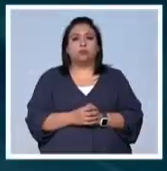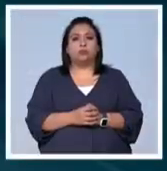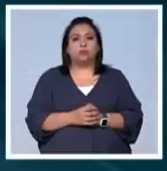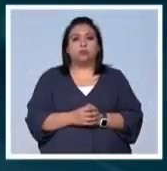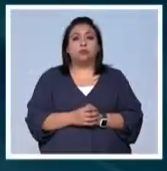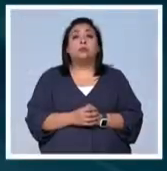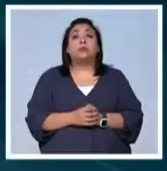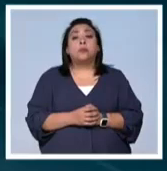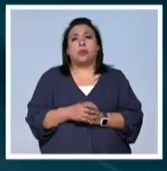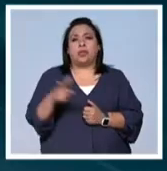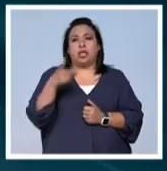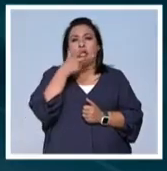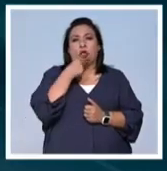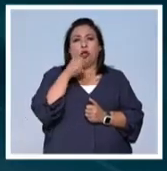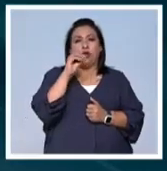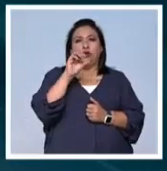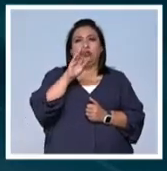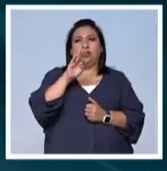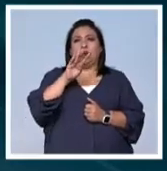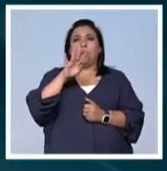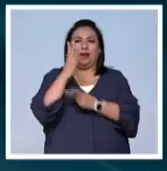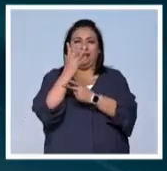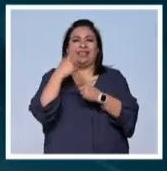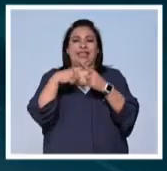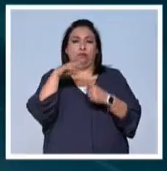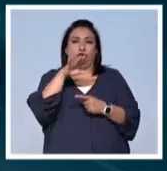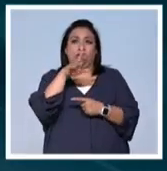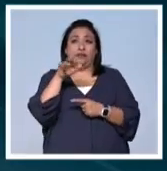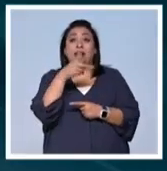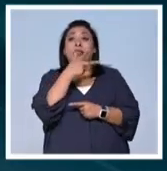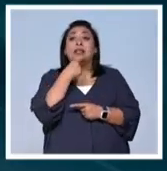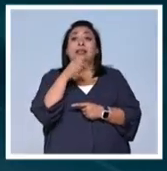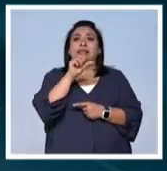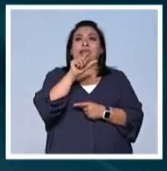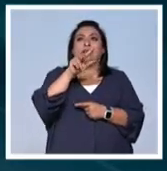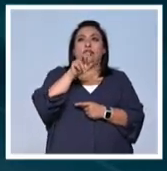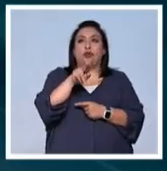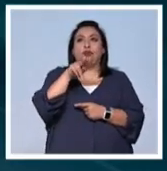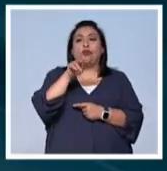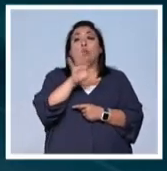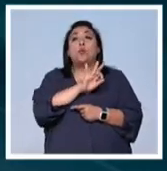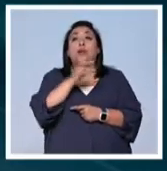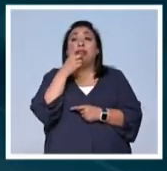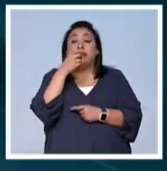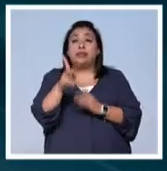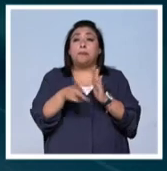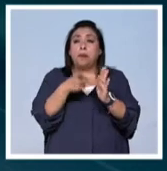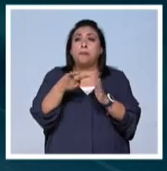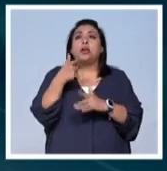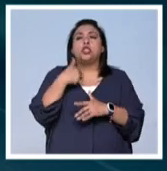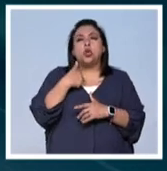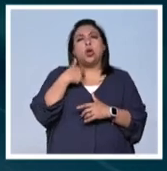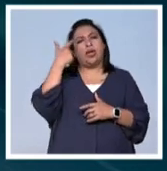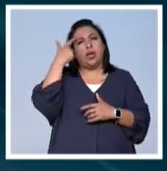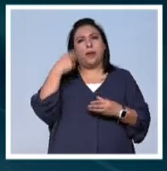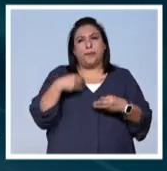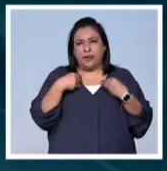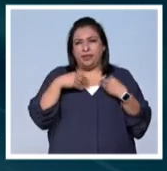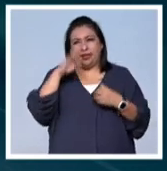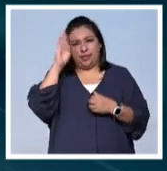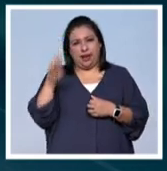como Oscar Wilde Afirma Carlos monsiváis Salvador novo pudo haber dicho reiteradamente puse mi genio en la vida